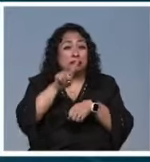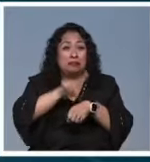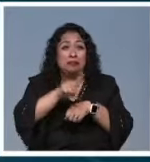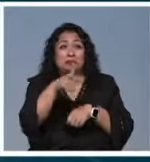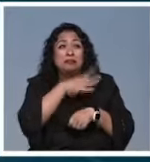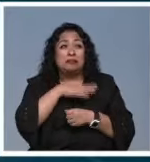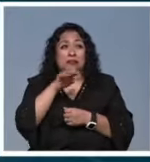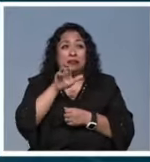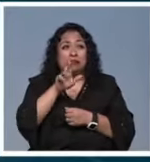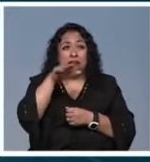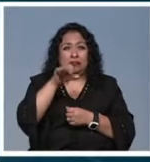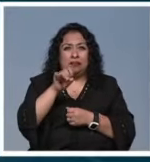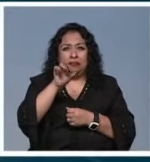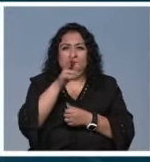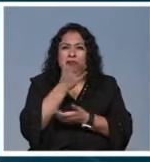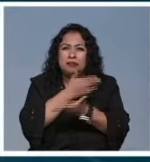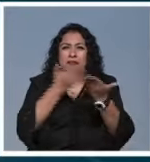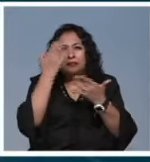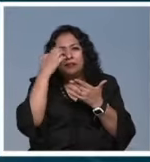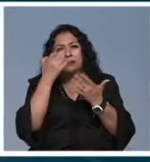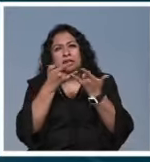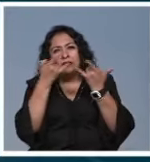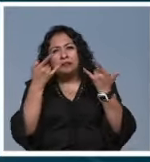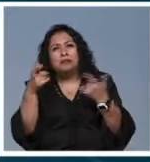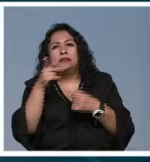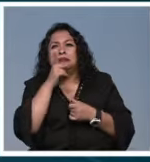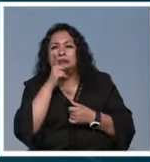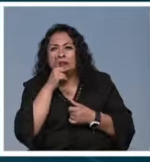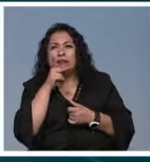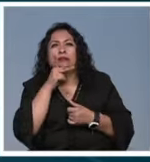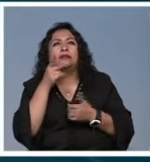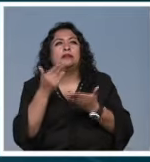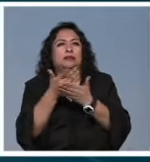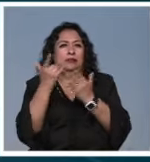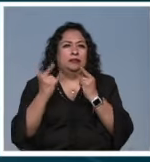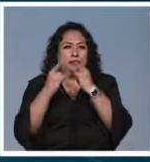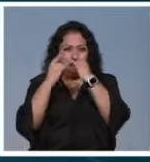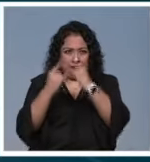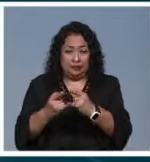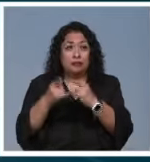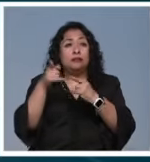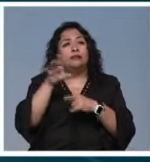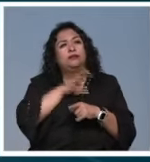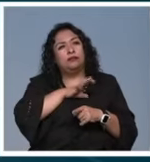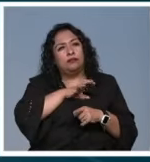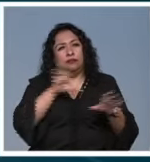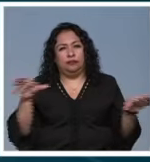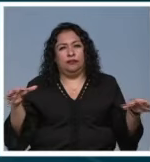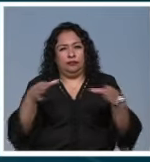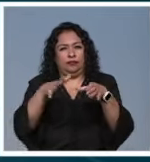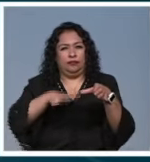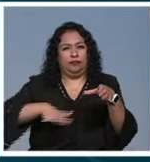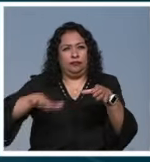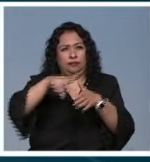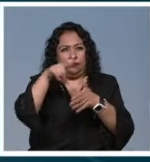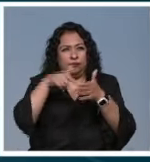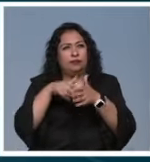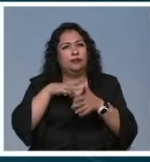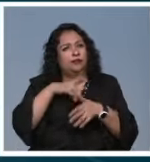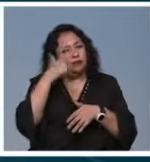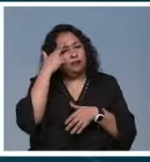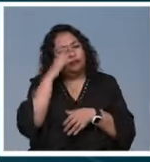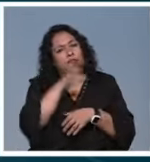de Armando Ramírez compartió experiencias y anécdotas de su padre, originario de Tepito, que fue muy querido por la comunidad de la zona y recordado